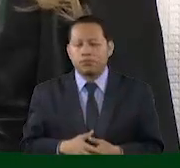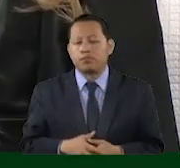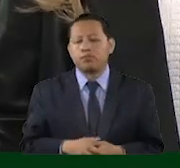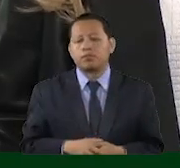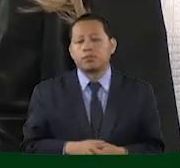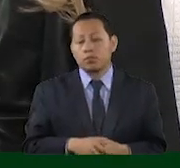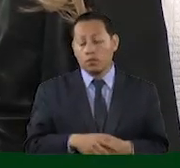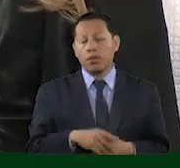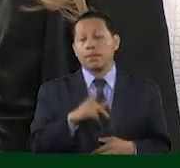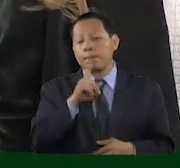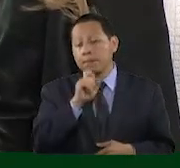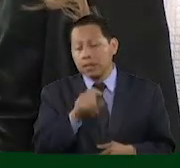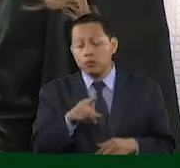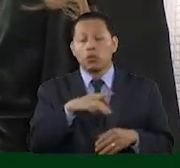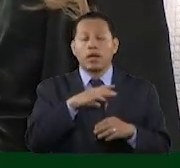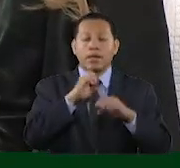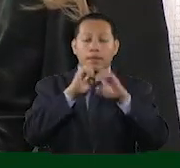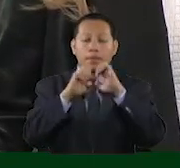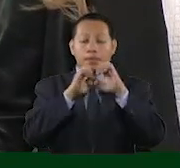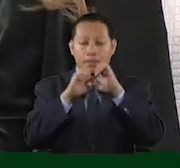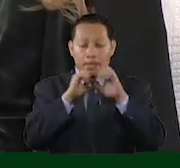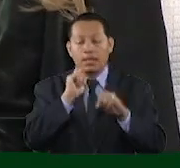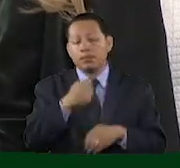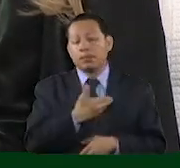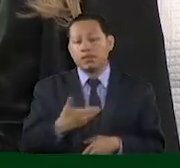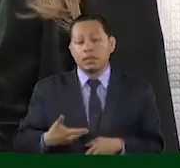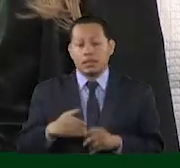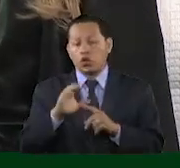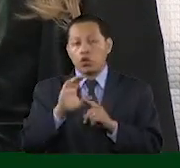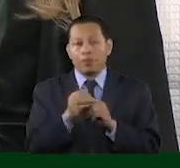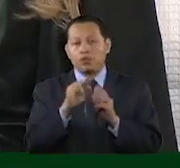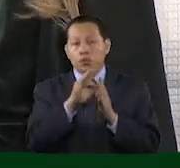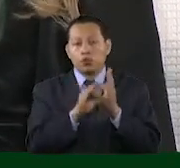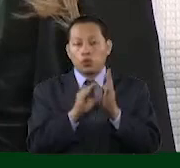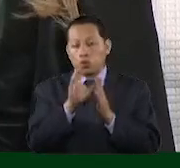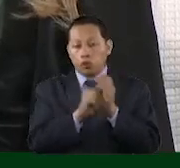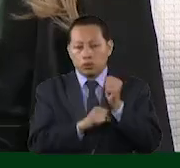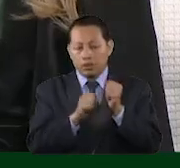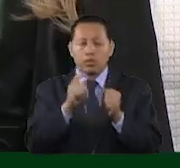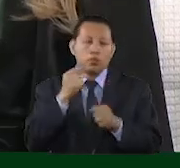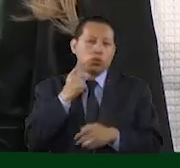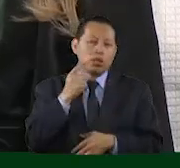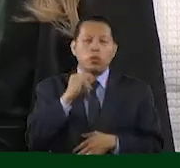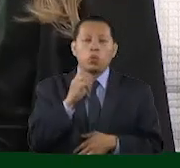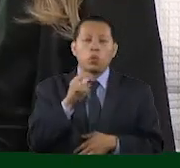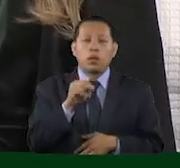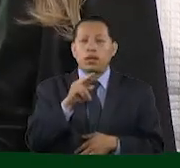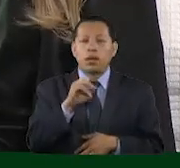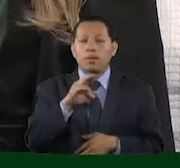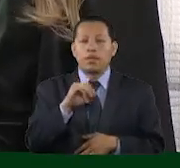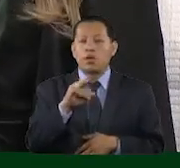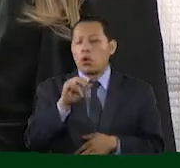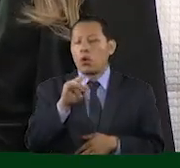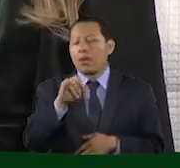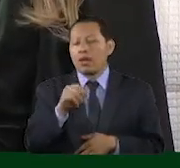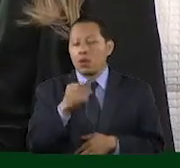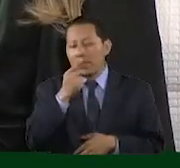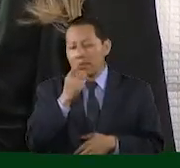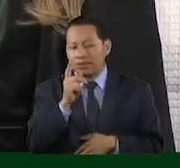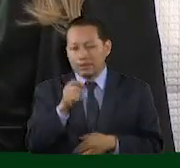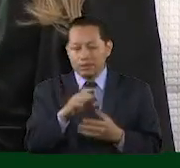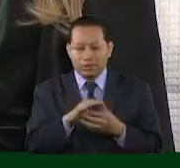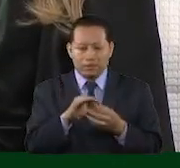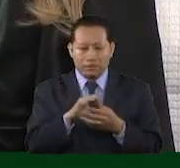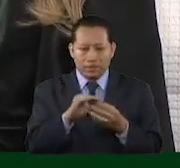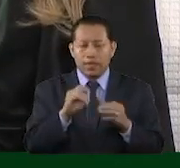en entrevista con medios de comunicación el presidente de la comisión de puntos constitucionales el diputado Juan Ramiro Robledo Ruiz señaló que la